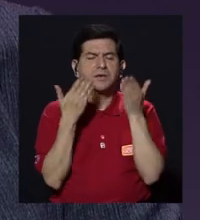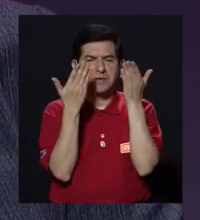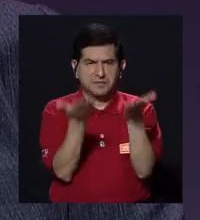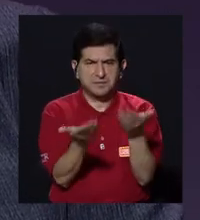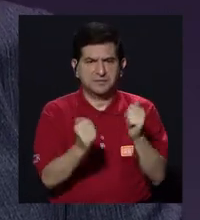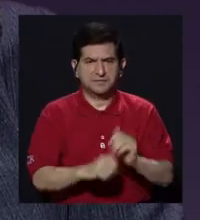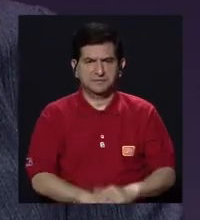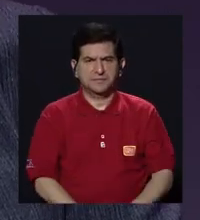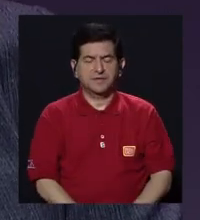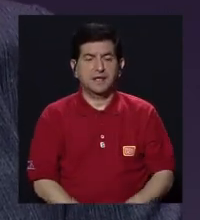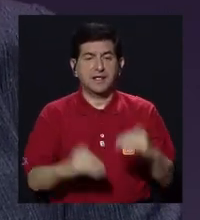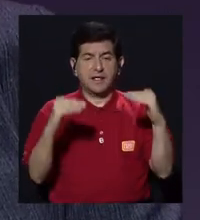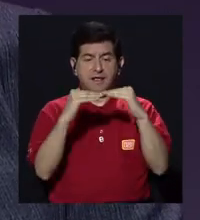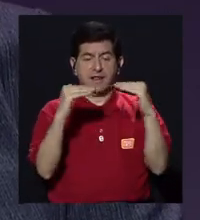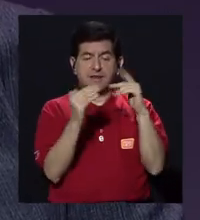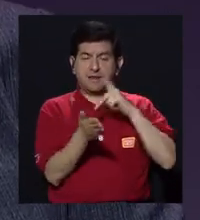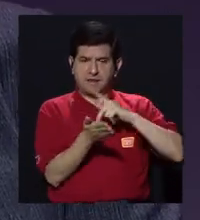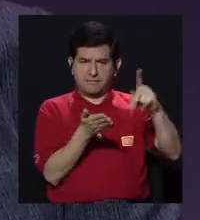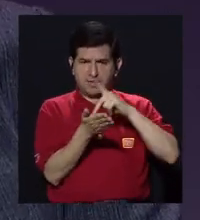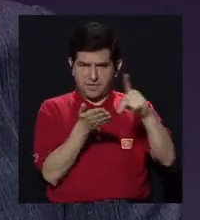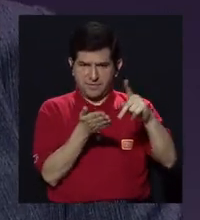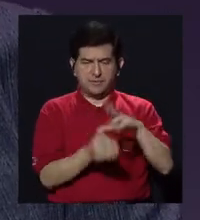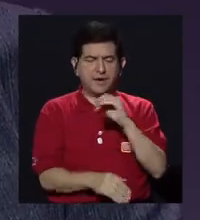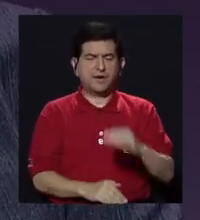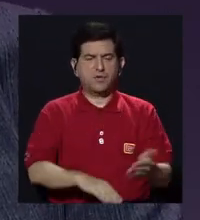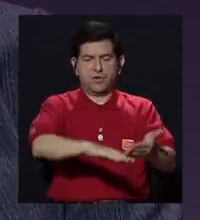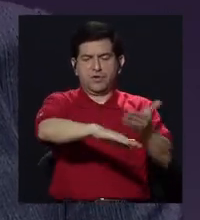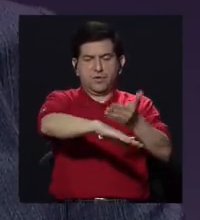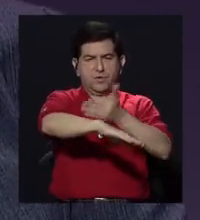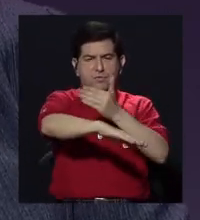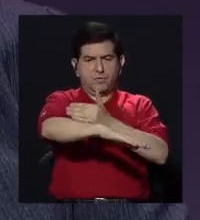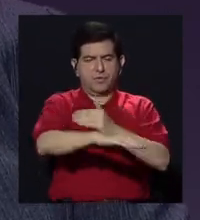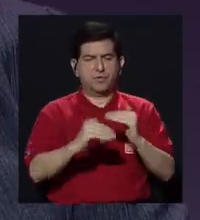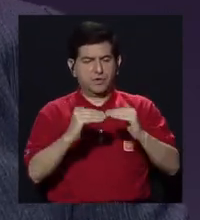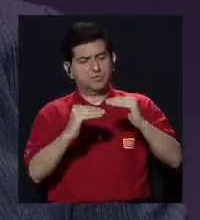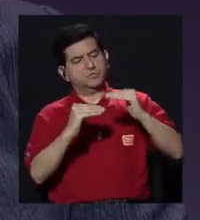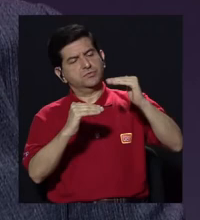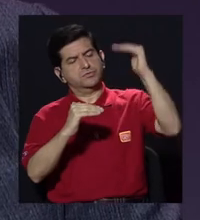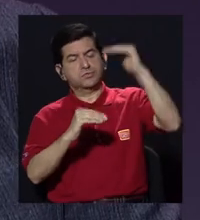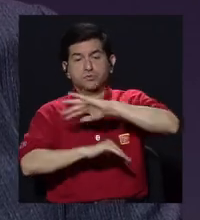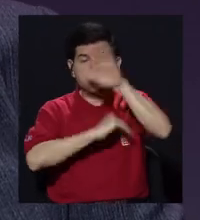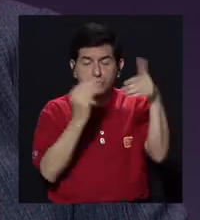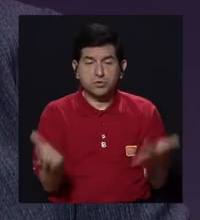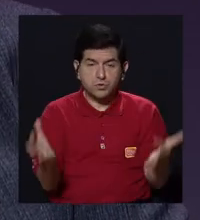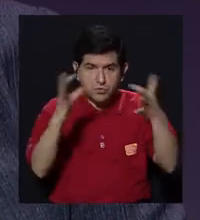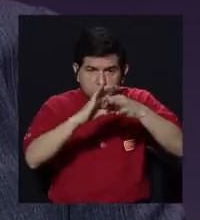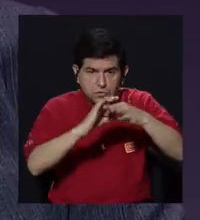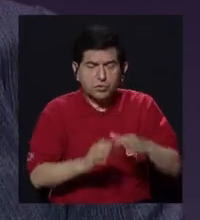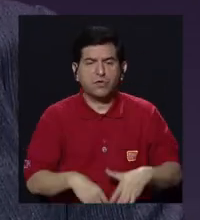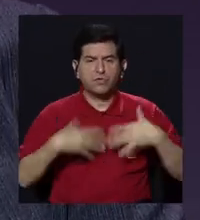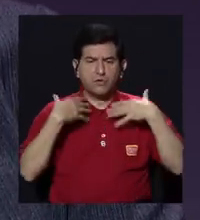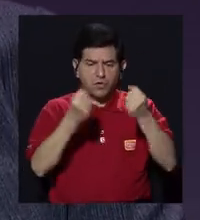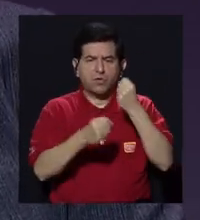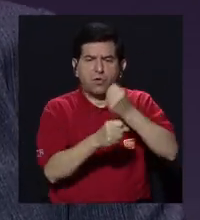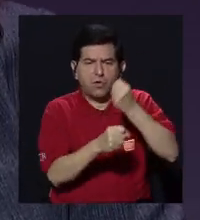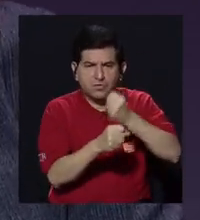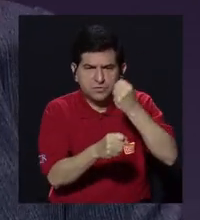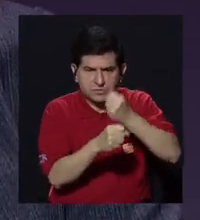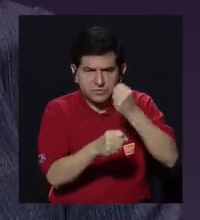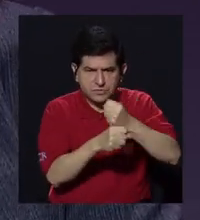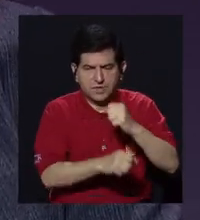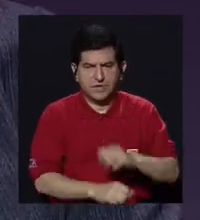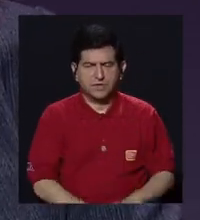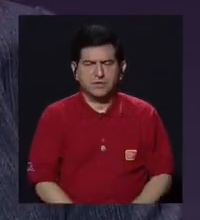da, el nivel salarial, el nivel de ascensos, además de todo lo que tiene que ver con la salud